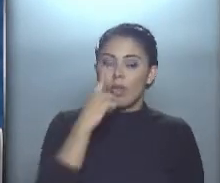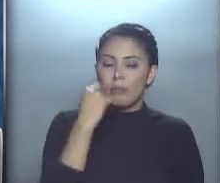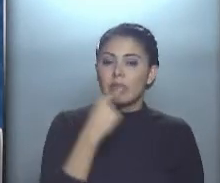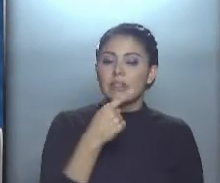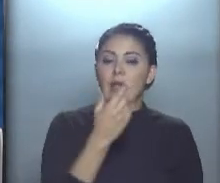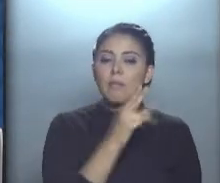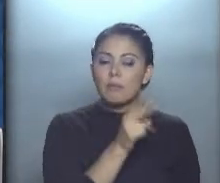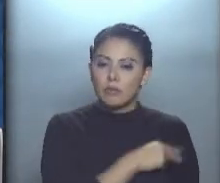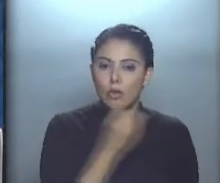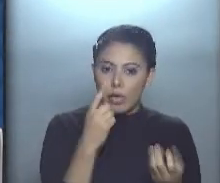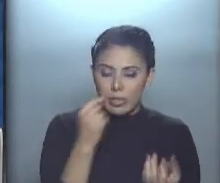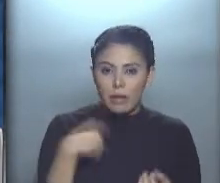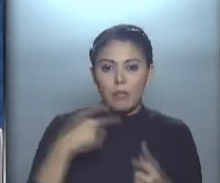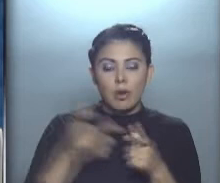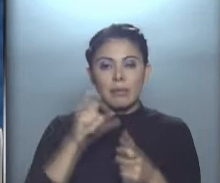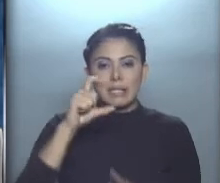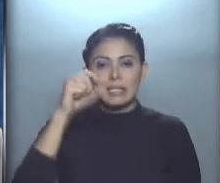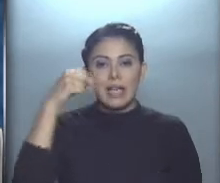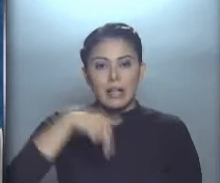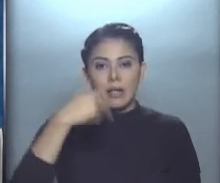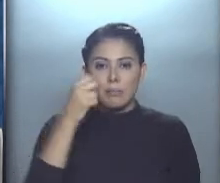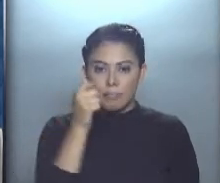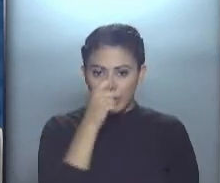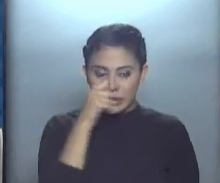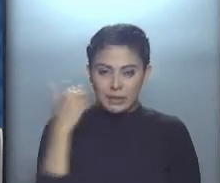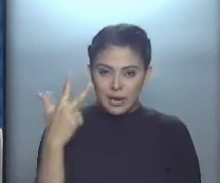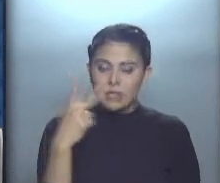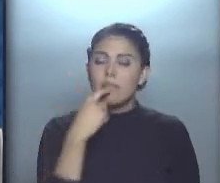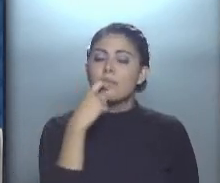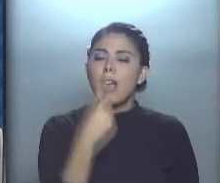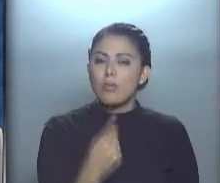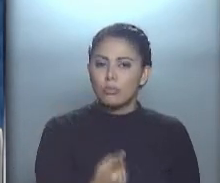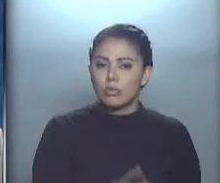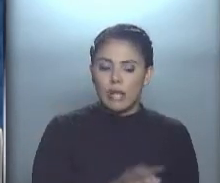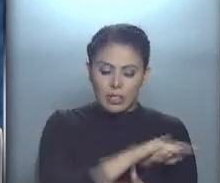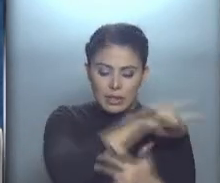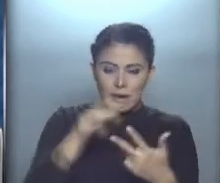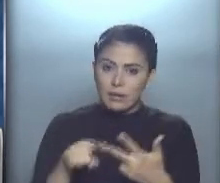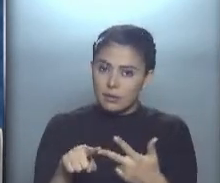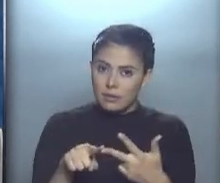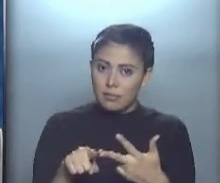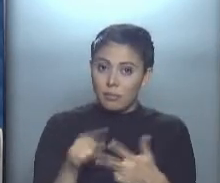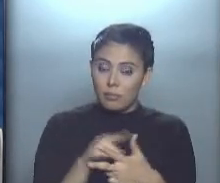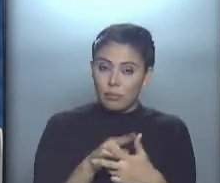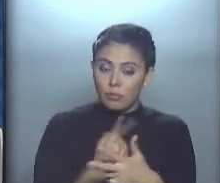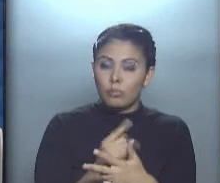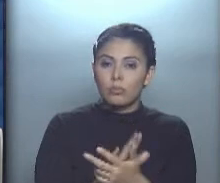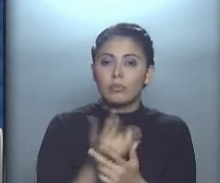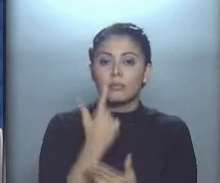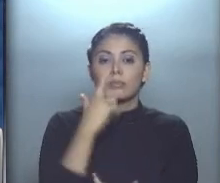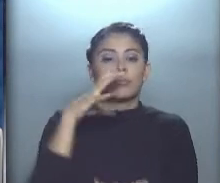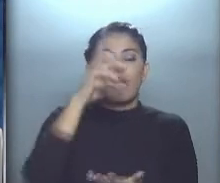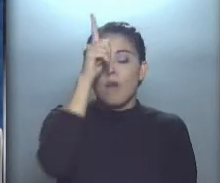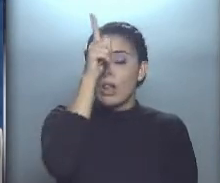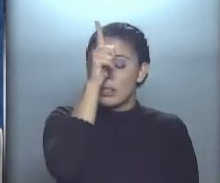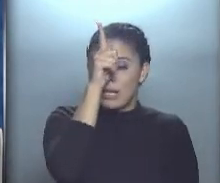Rodrigo Frasinelli, de CN23. Consultarle puntualmente sobre cuestiones que tienen que ver con la institución policial